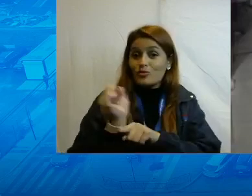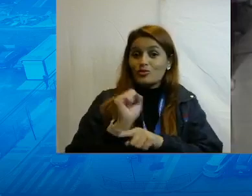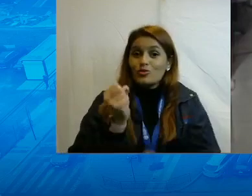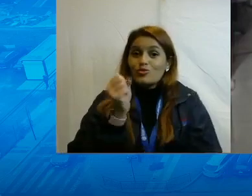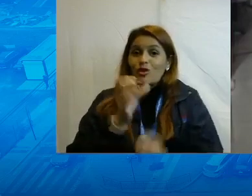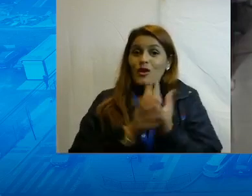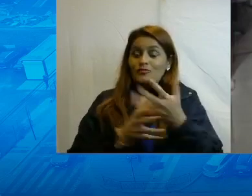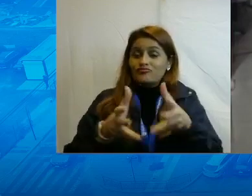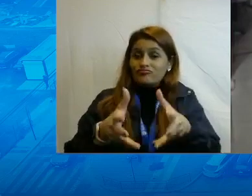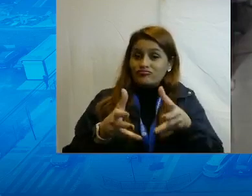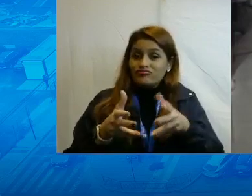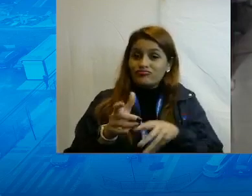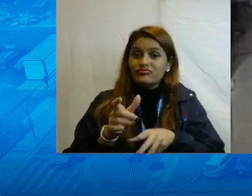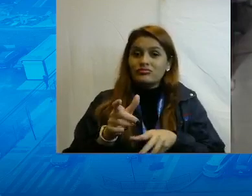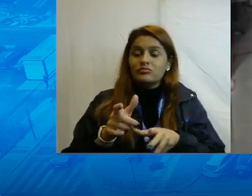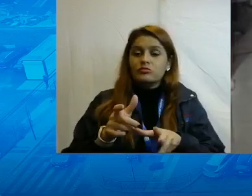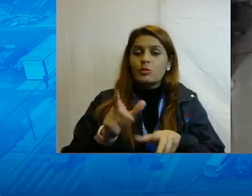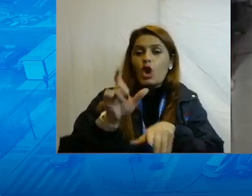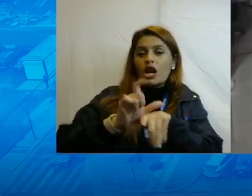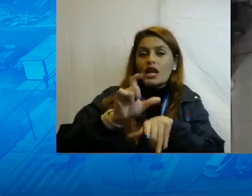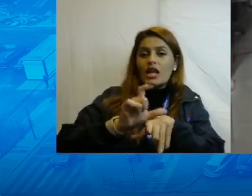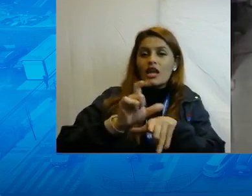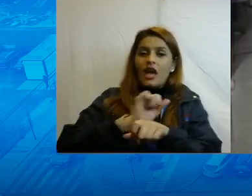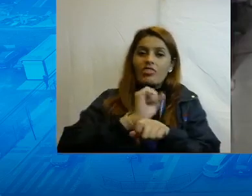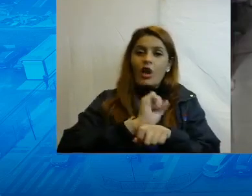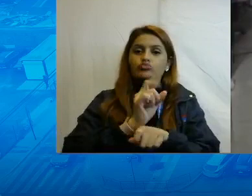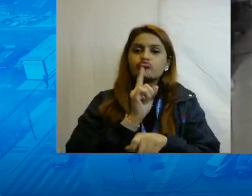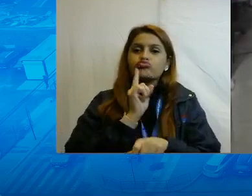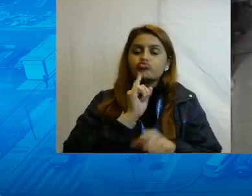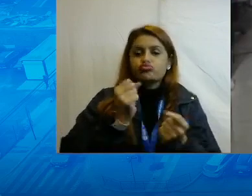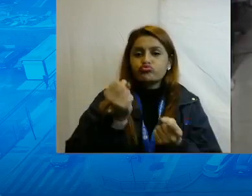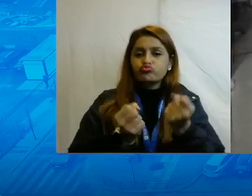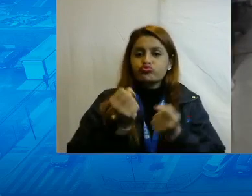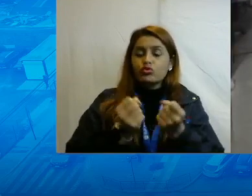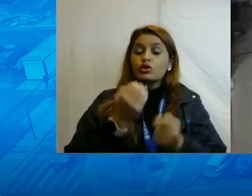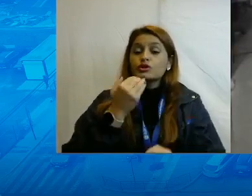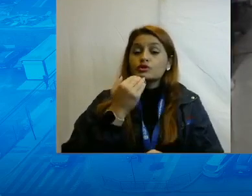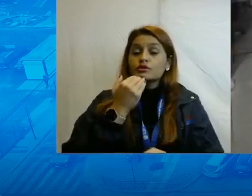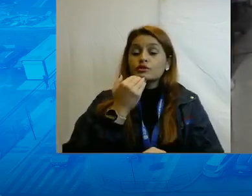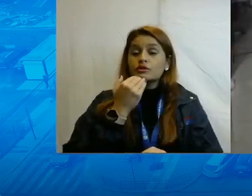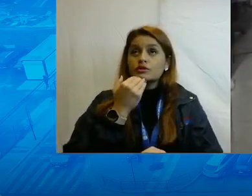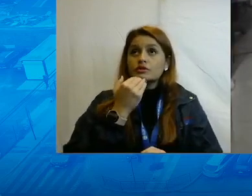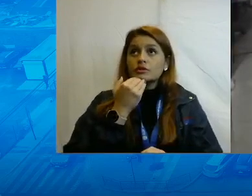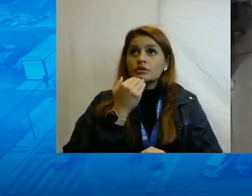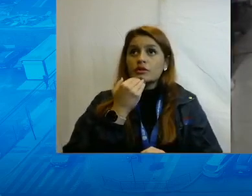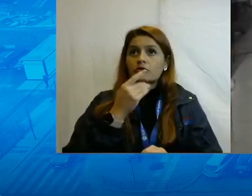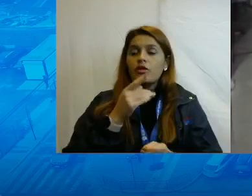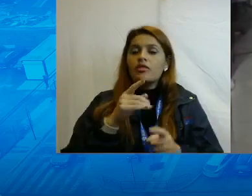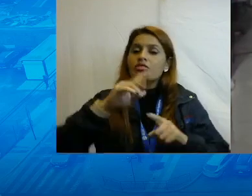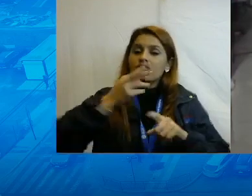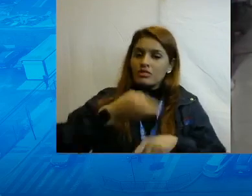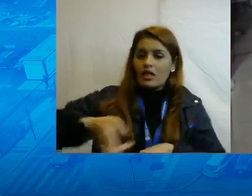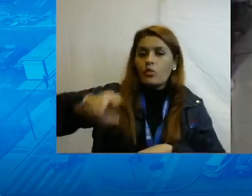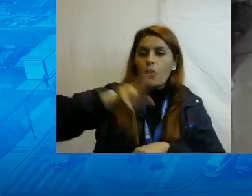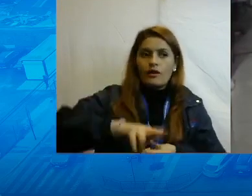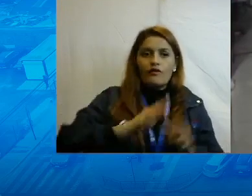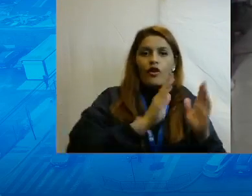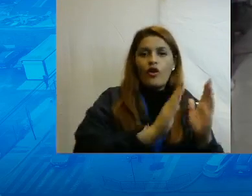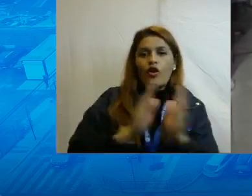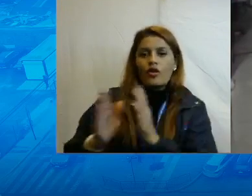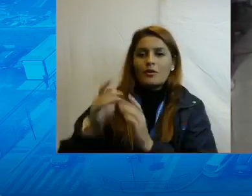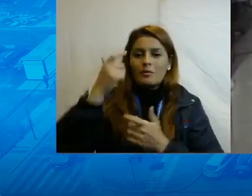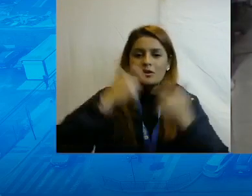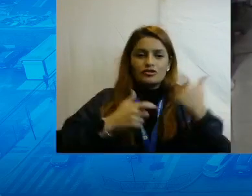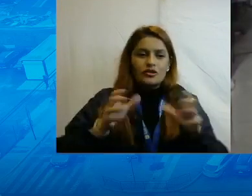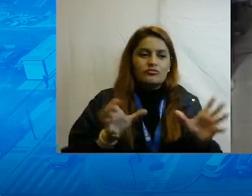móvil, que ya contaría con equipo, choferes y también ahí de una redistribución del equipo